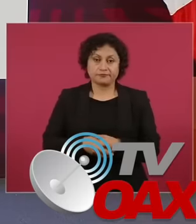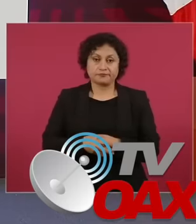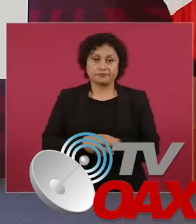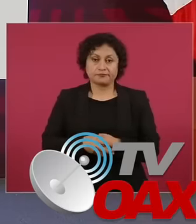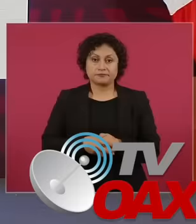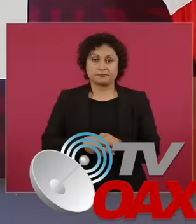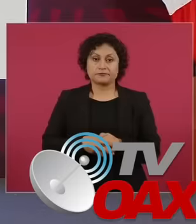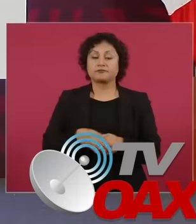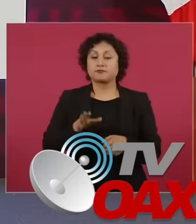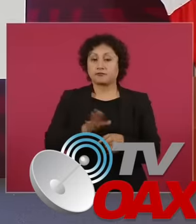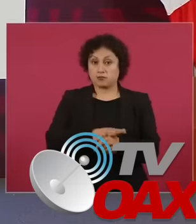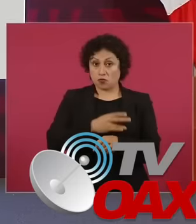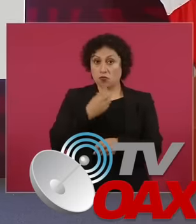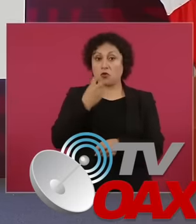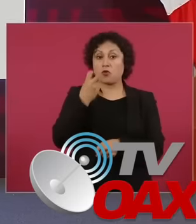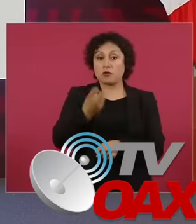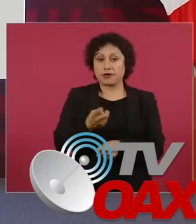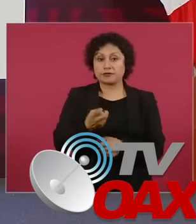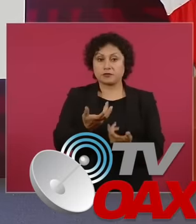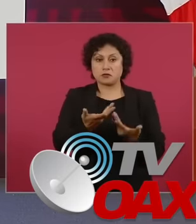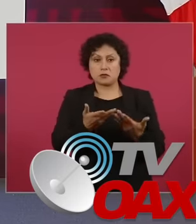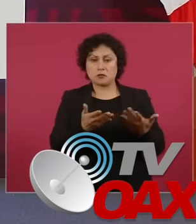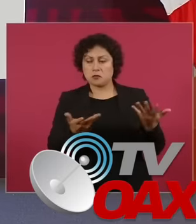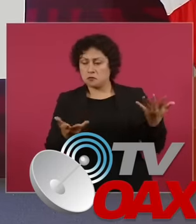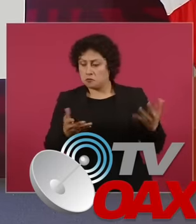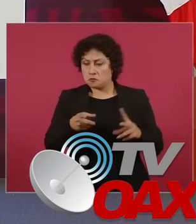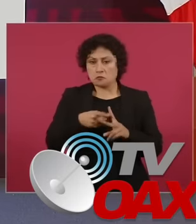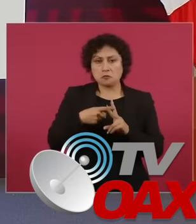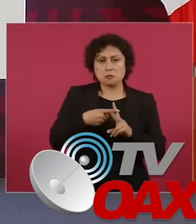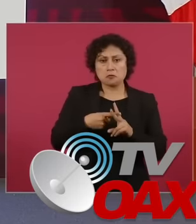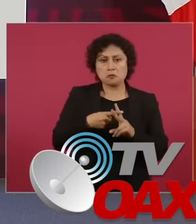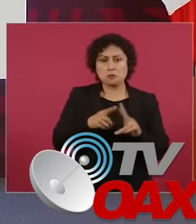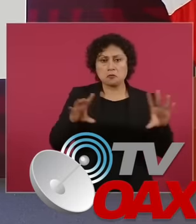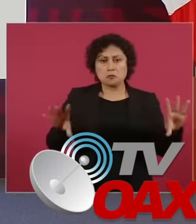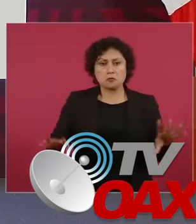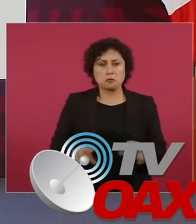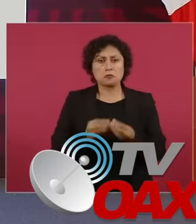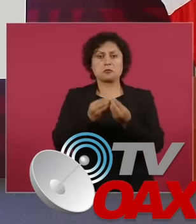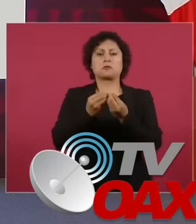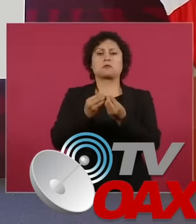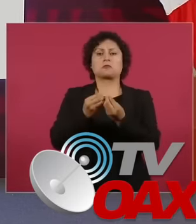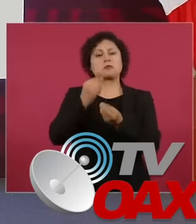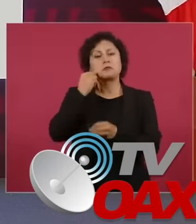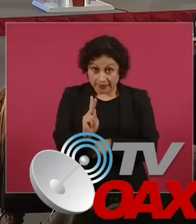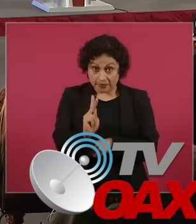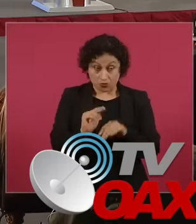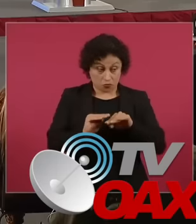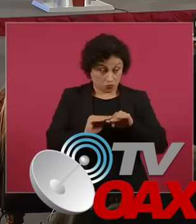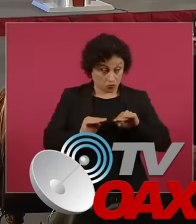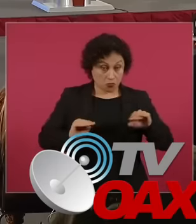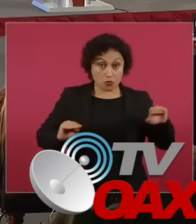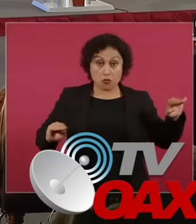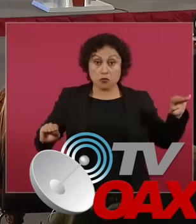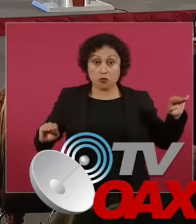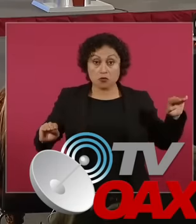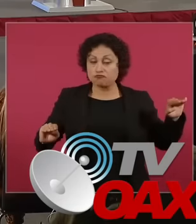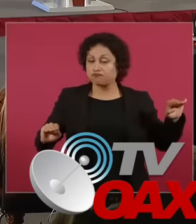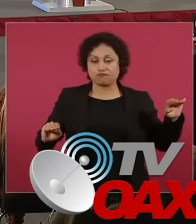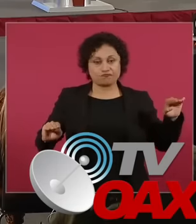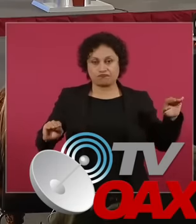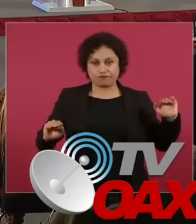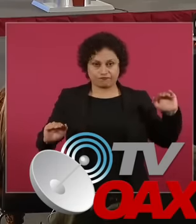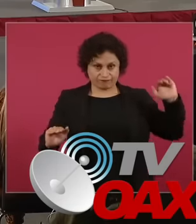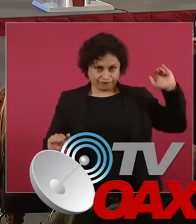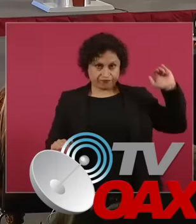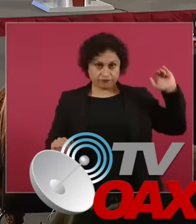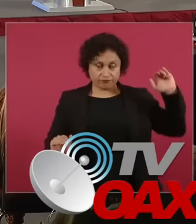Por eso la media era 2%, pero no era un crecimiento parejo. Entonces, ahora lo que